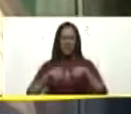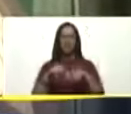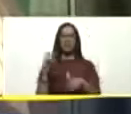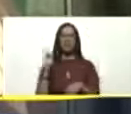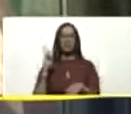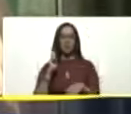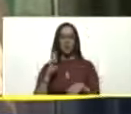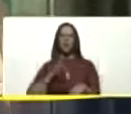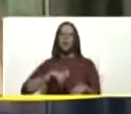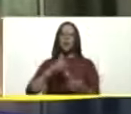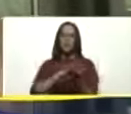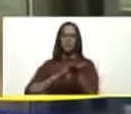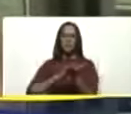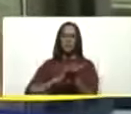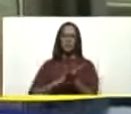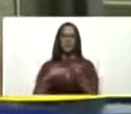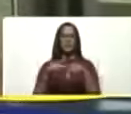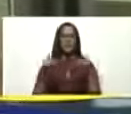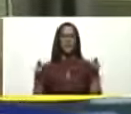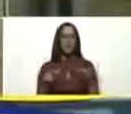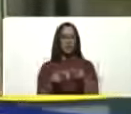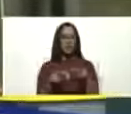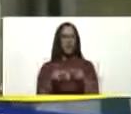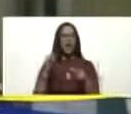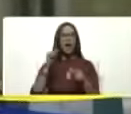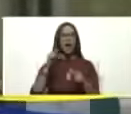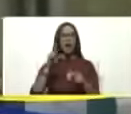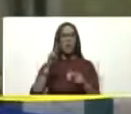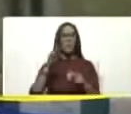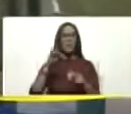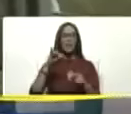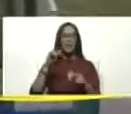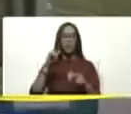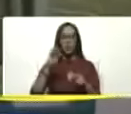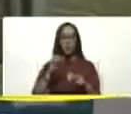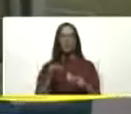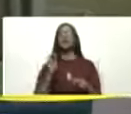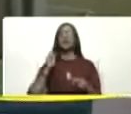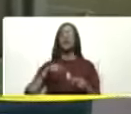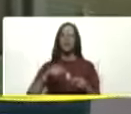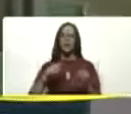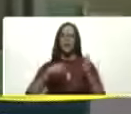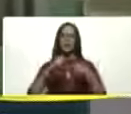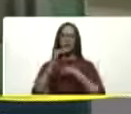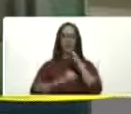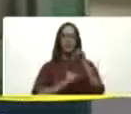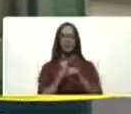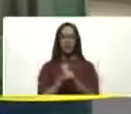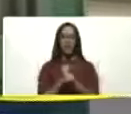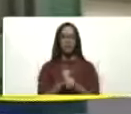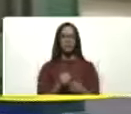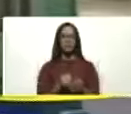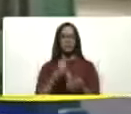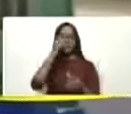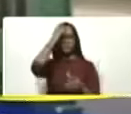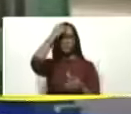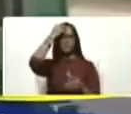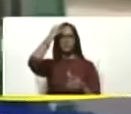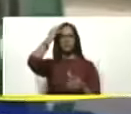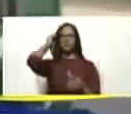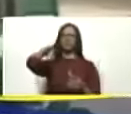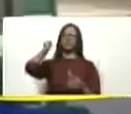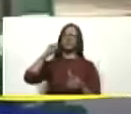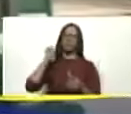del sector aluminio, del sector industrial del país, pero también, presidente, podemos llevarlo al mercado internacional. También,